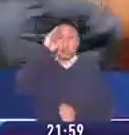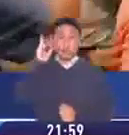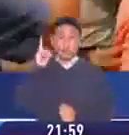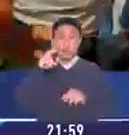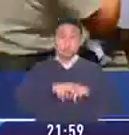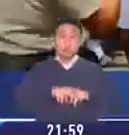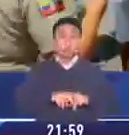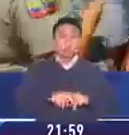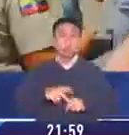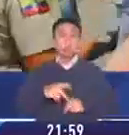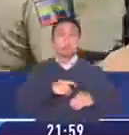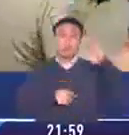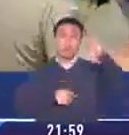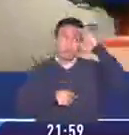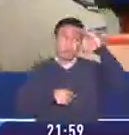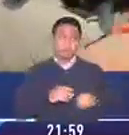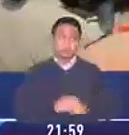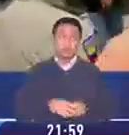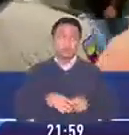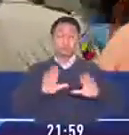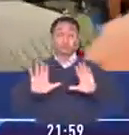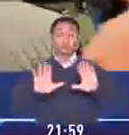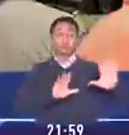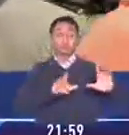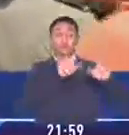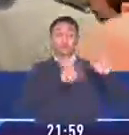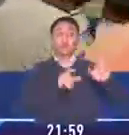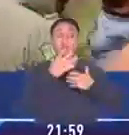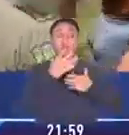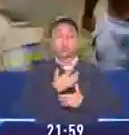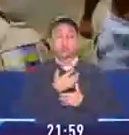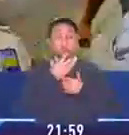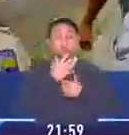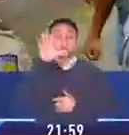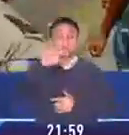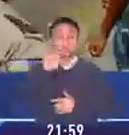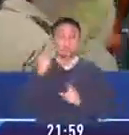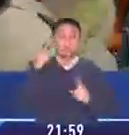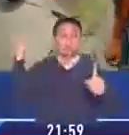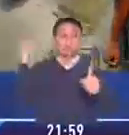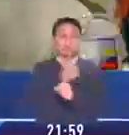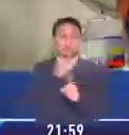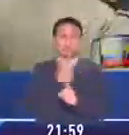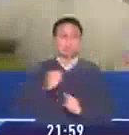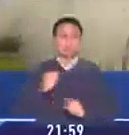Los uniformados tuvieron que interceder, pues moradores iracundos querían lincharlo.